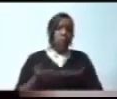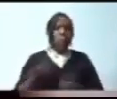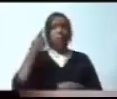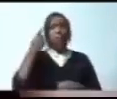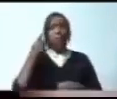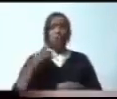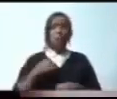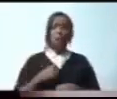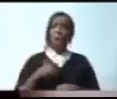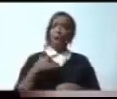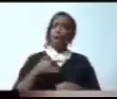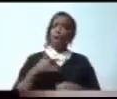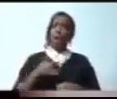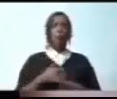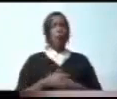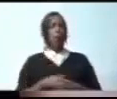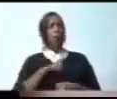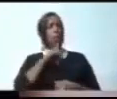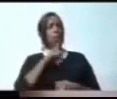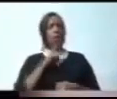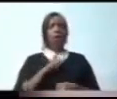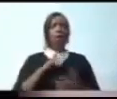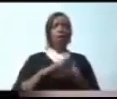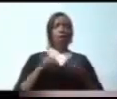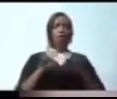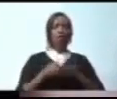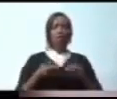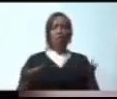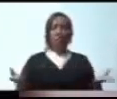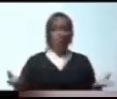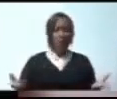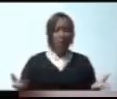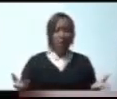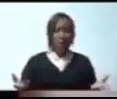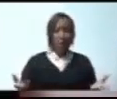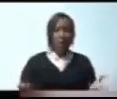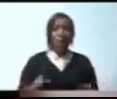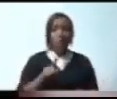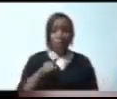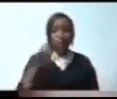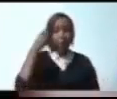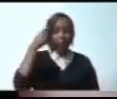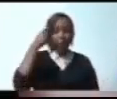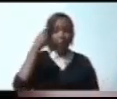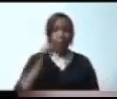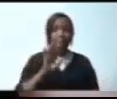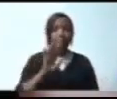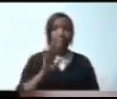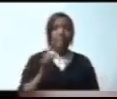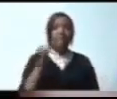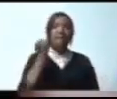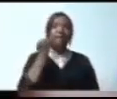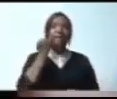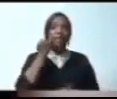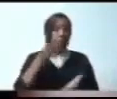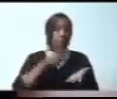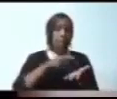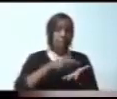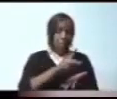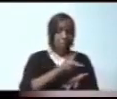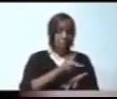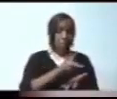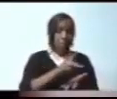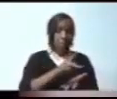pena es que tienen que pagar millones de pesos para que los pacientes entiendan que todo está bien en el sistema,